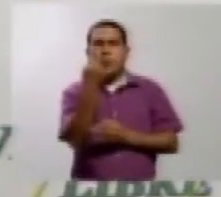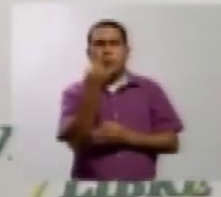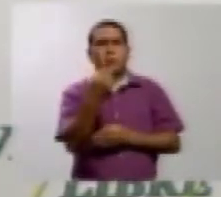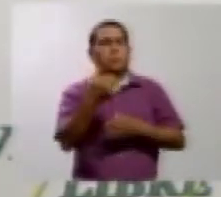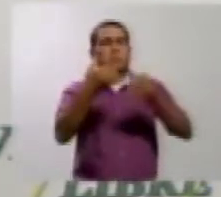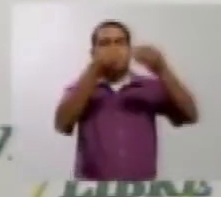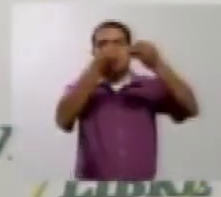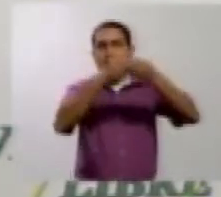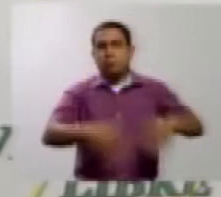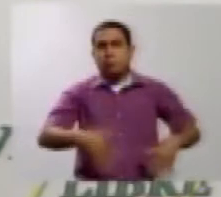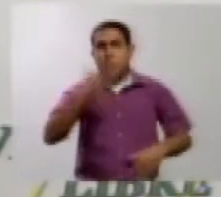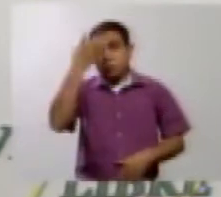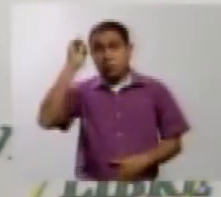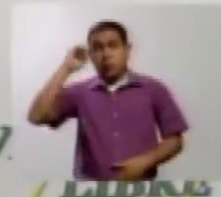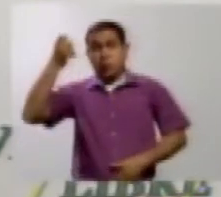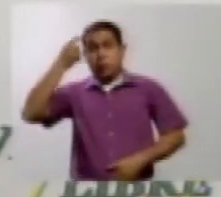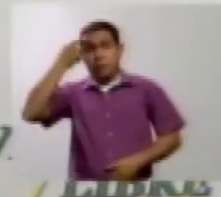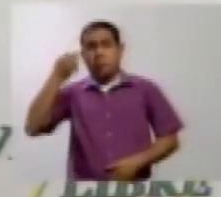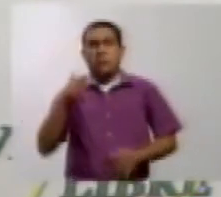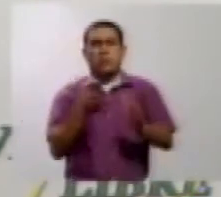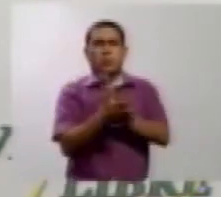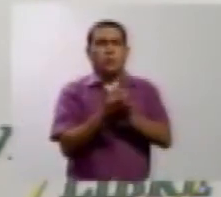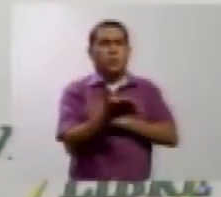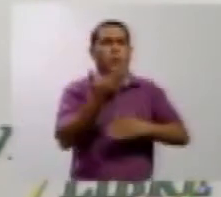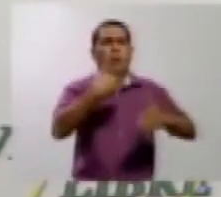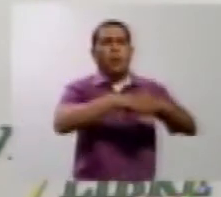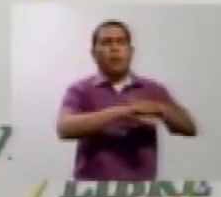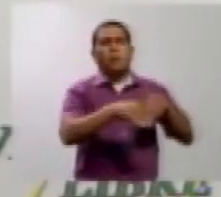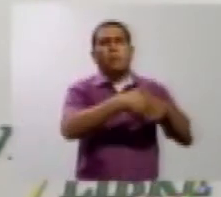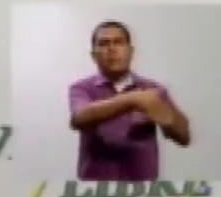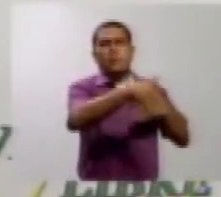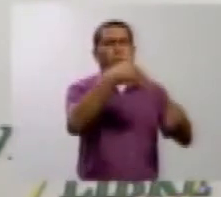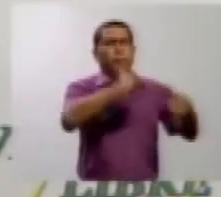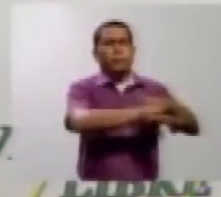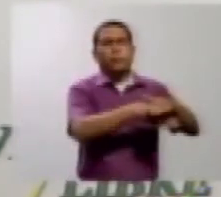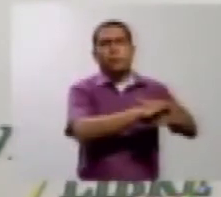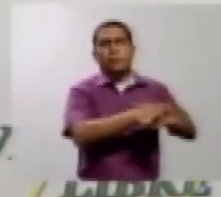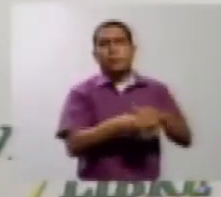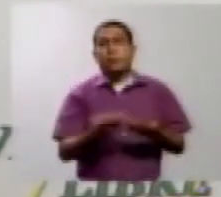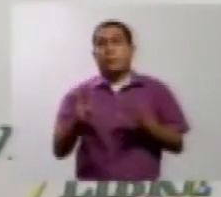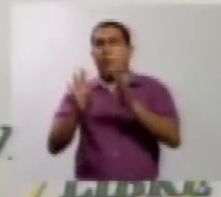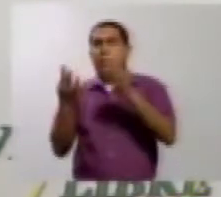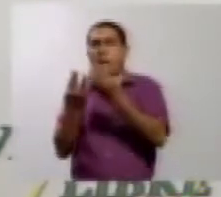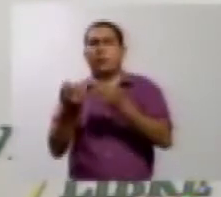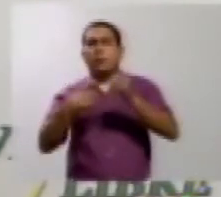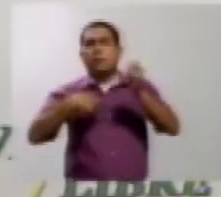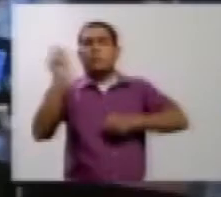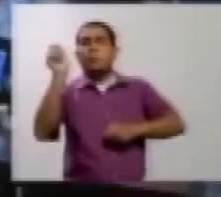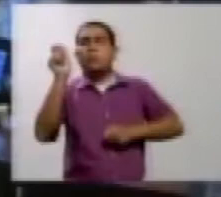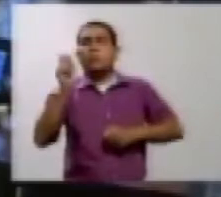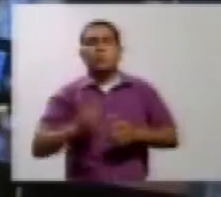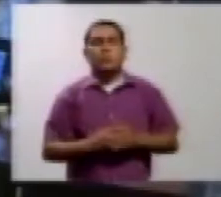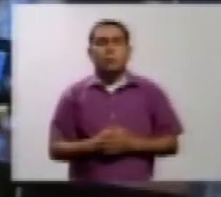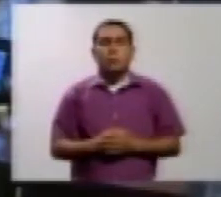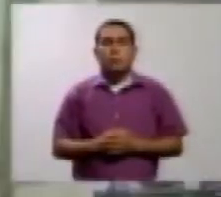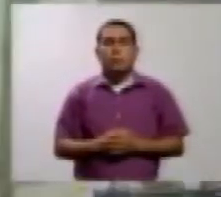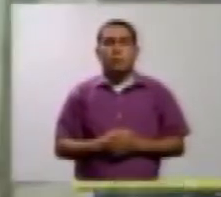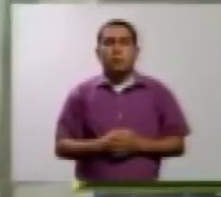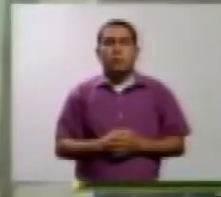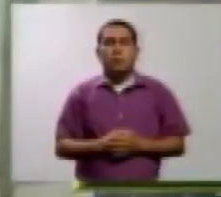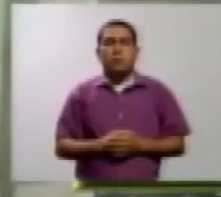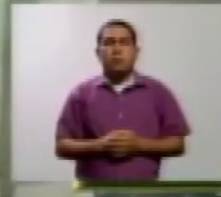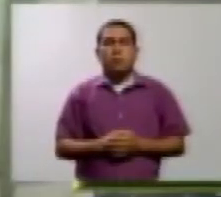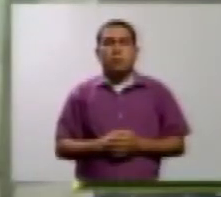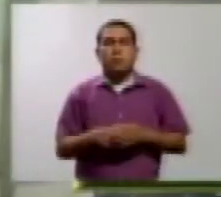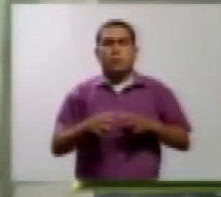gobierno nacional solicitó la archivación del proyecto y el Senado votó a favor. En medio de un